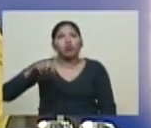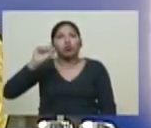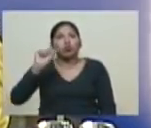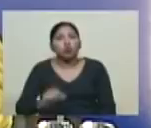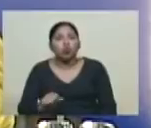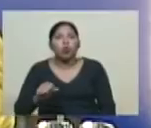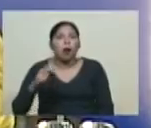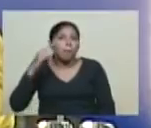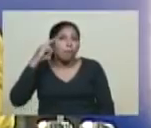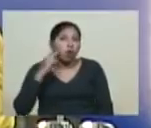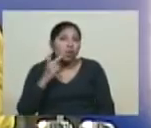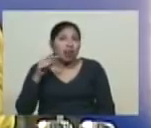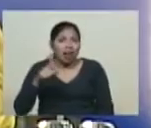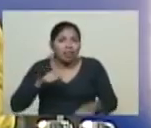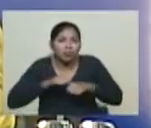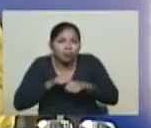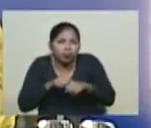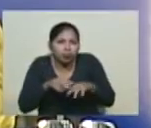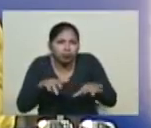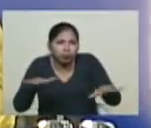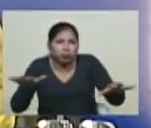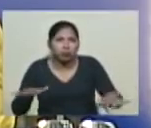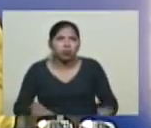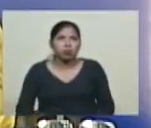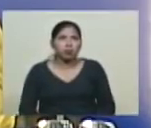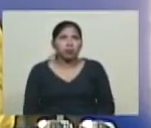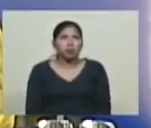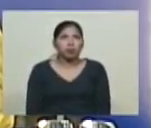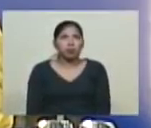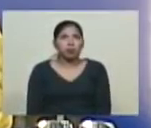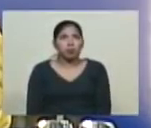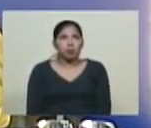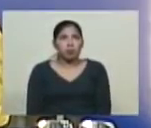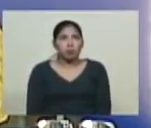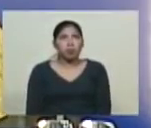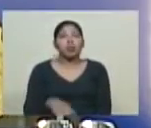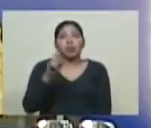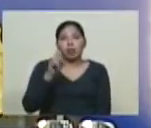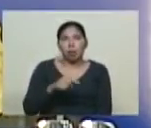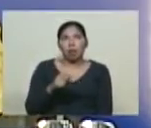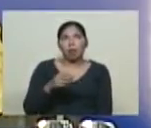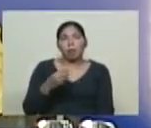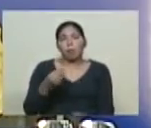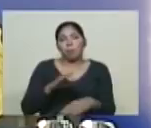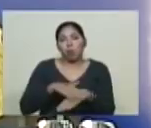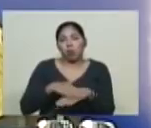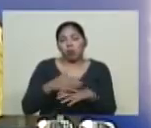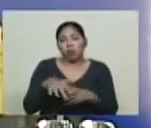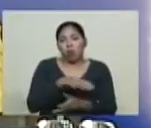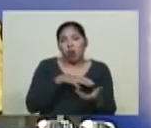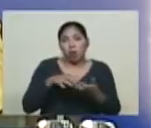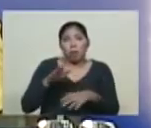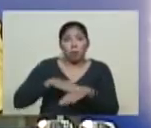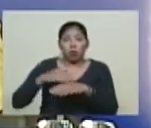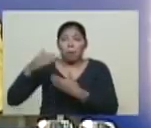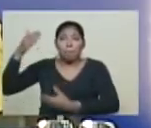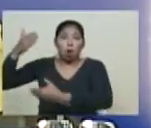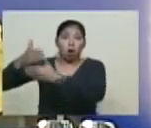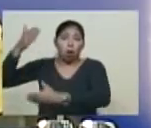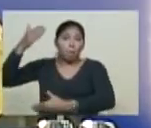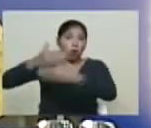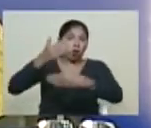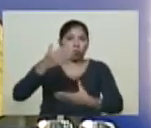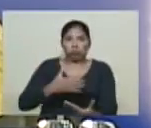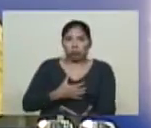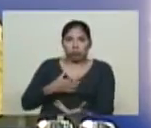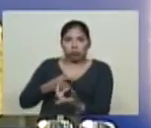estado Bolívar. Y bueno, habíamos tenido problemas para comprar, dado el bloqueo financiero, la